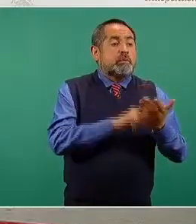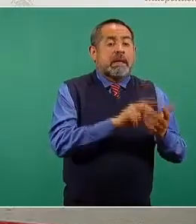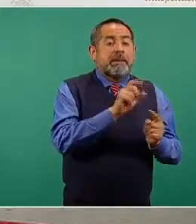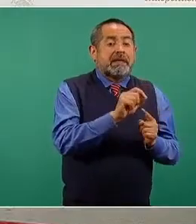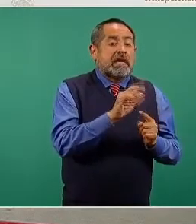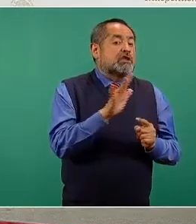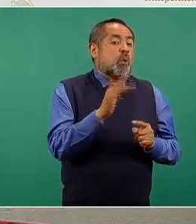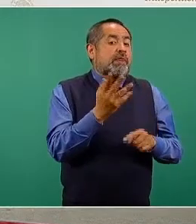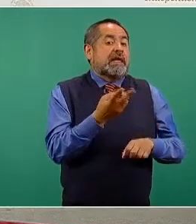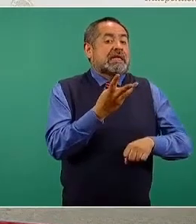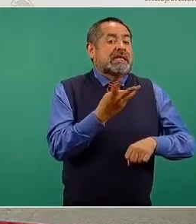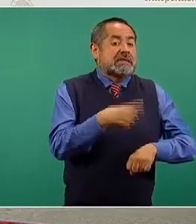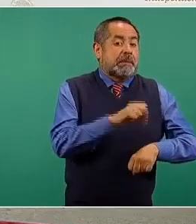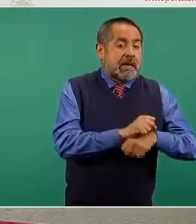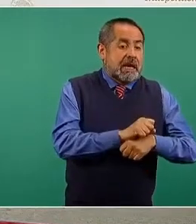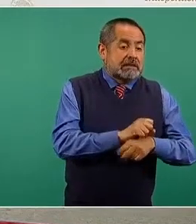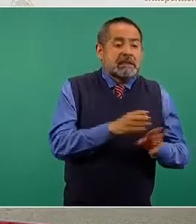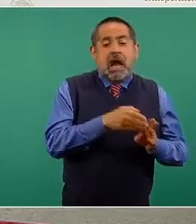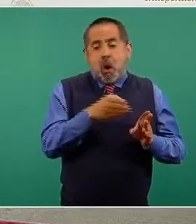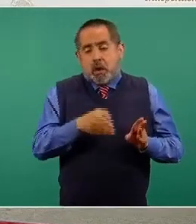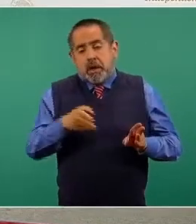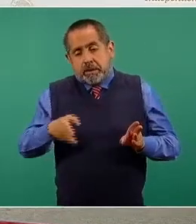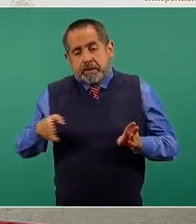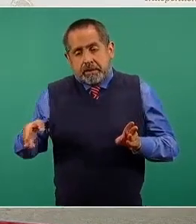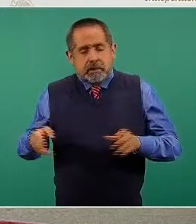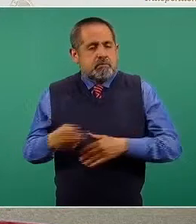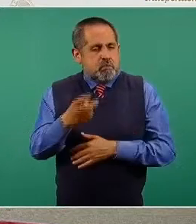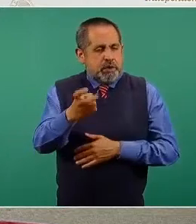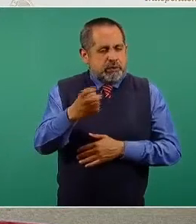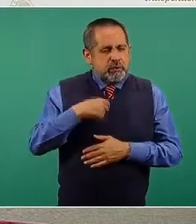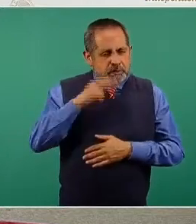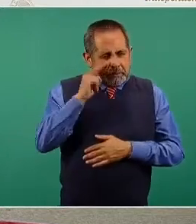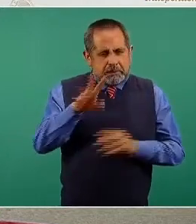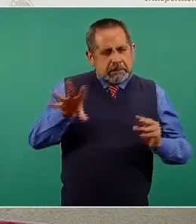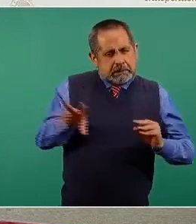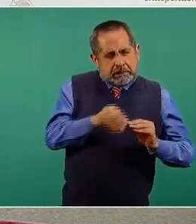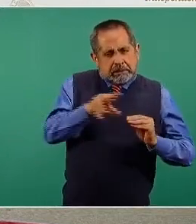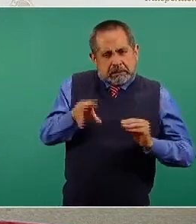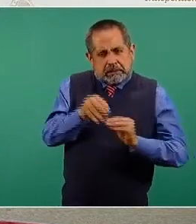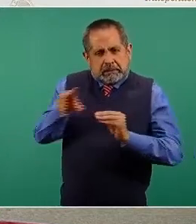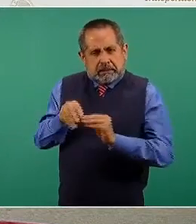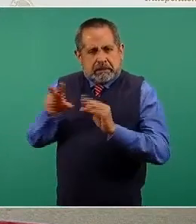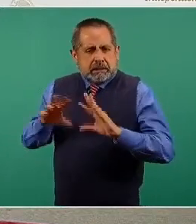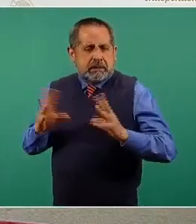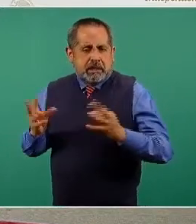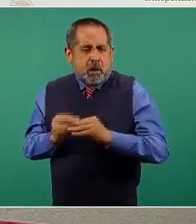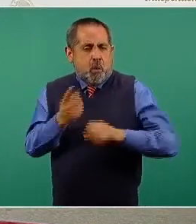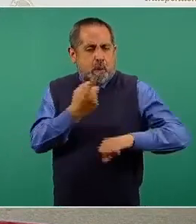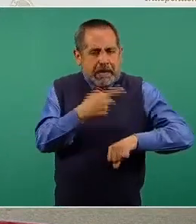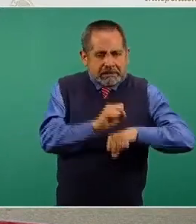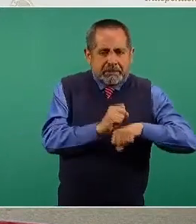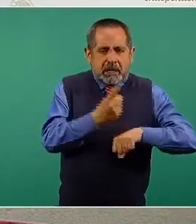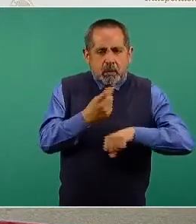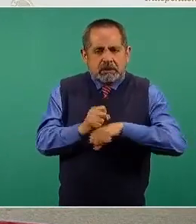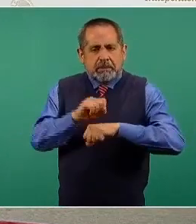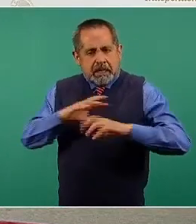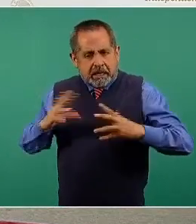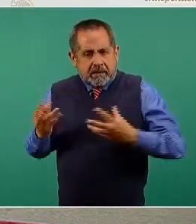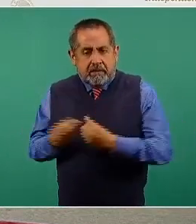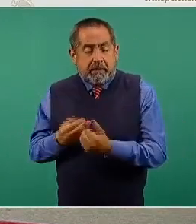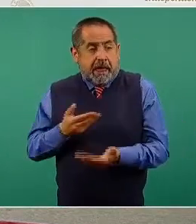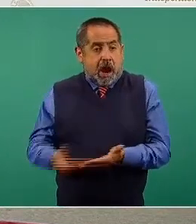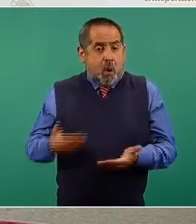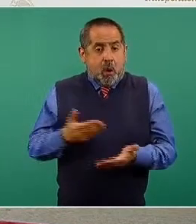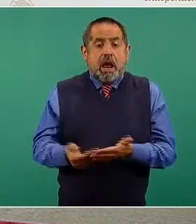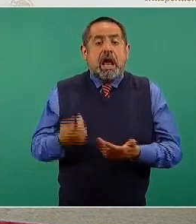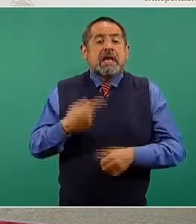53. Por eso ustedes pueden ver cómo va a ir sumándose semana con semana. Actualmente nos encontramos en la